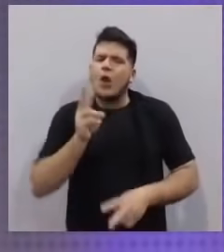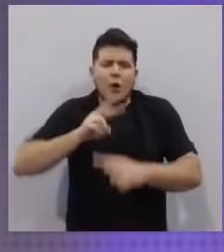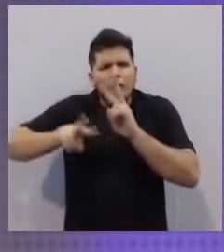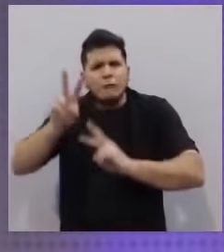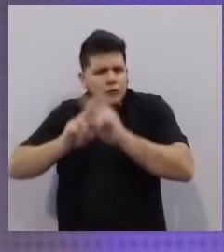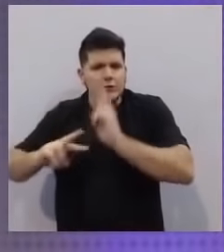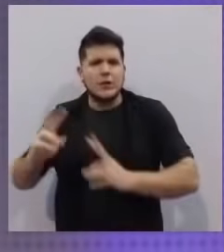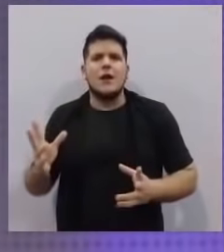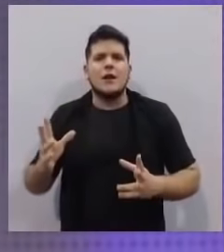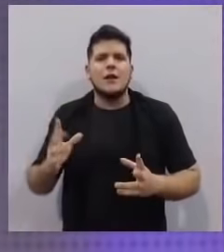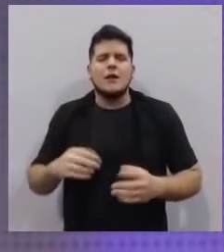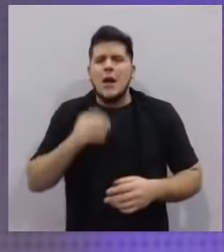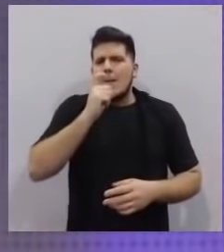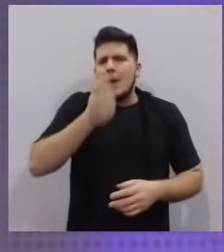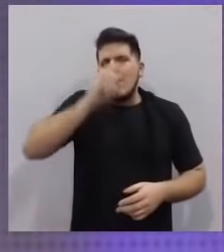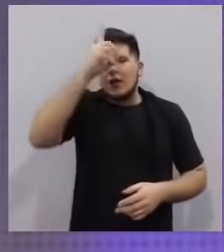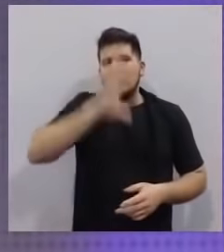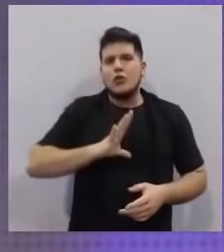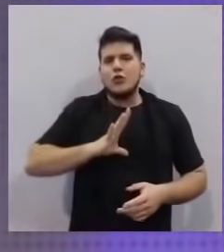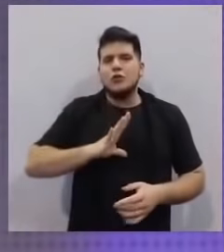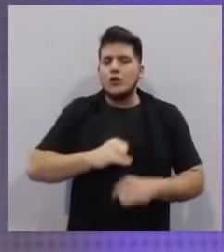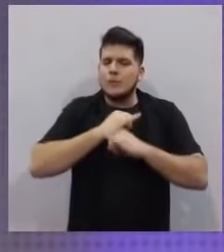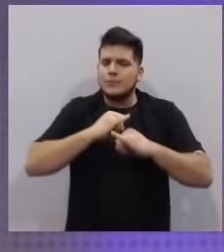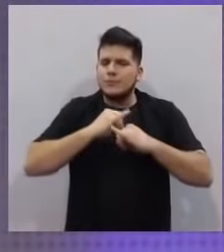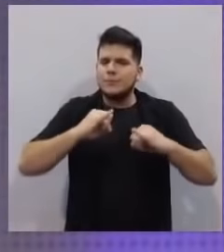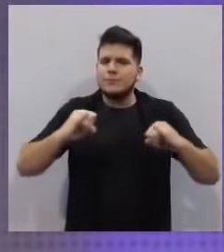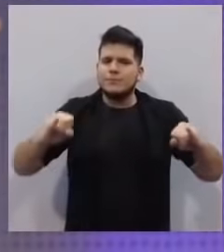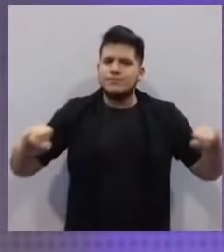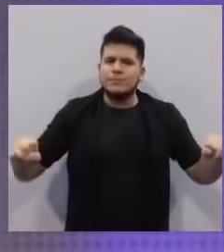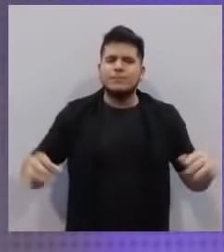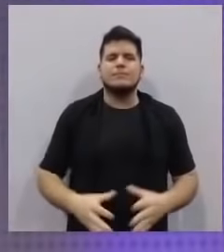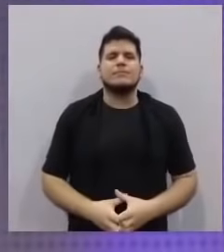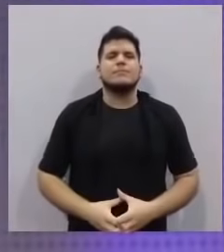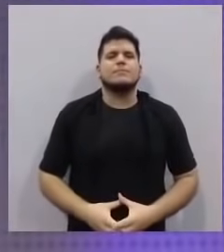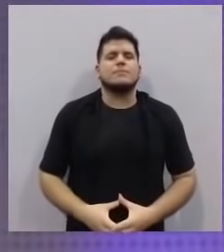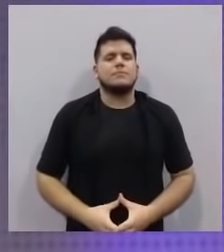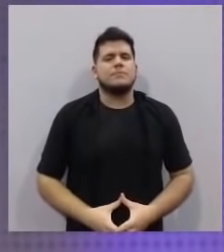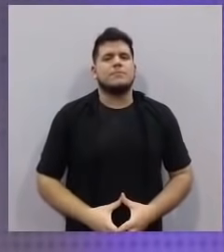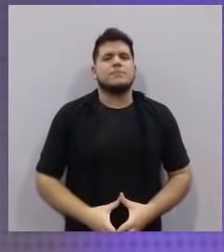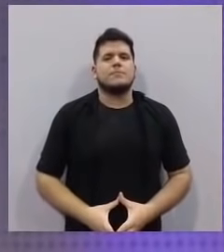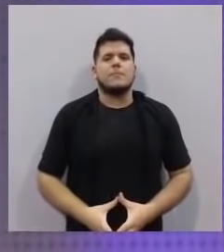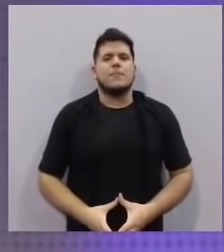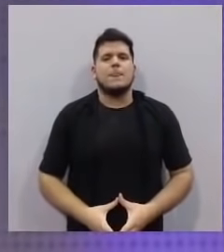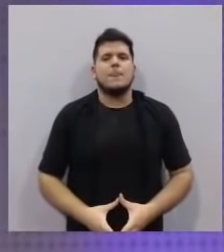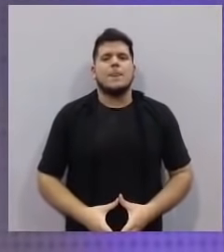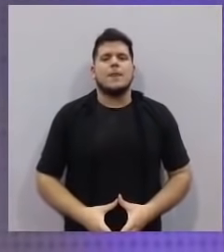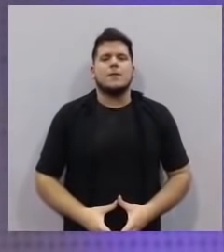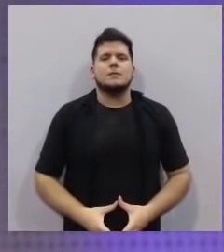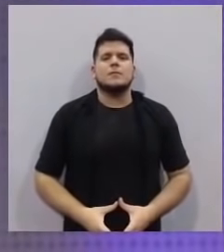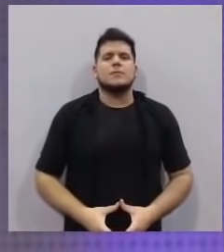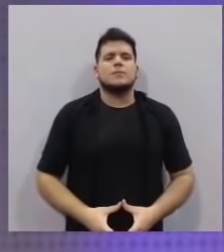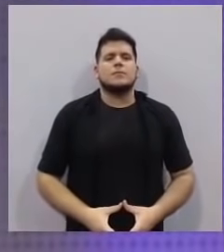tarea versos 11 dice y cuando la gente supo